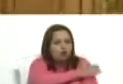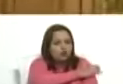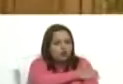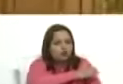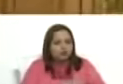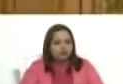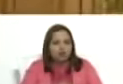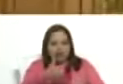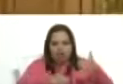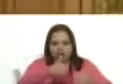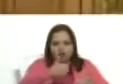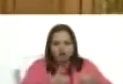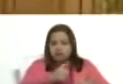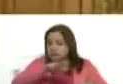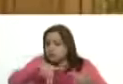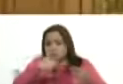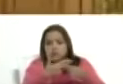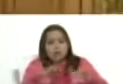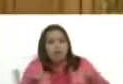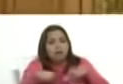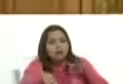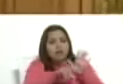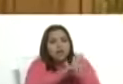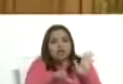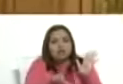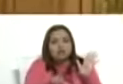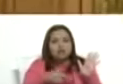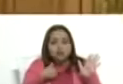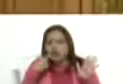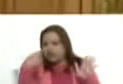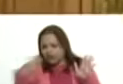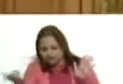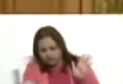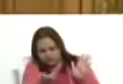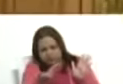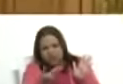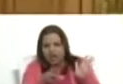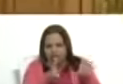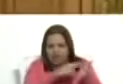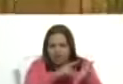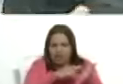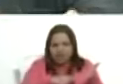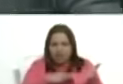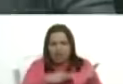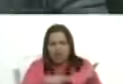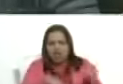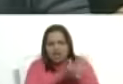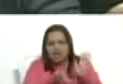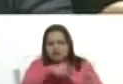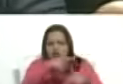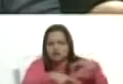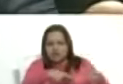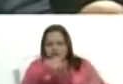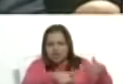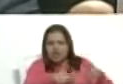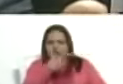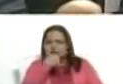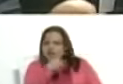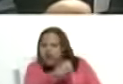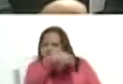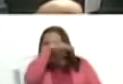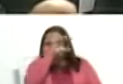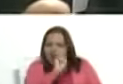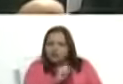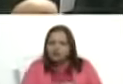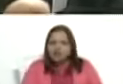nunca ellos han reconocido las leyes. Yo les dije que leyeran la ley de procesos electorales, que está facilita, la